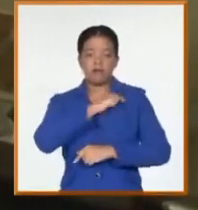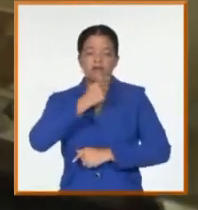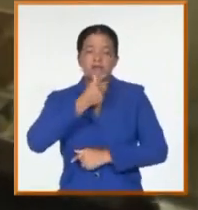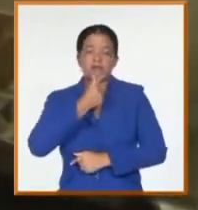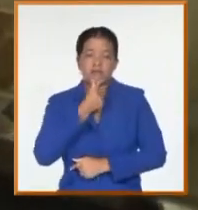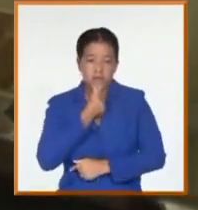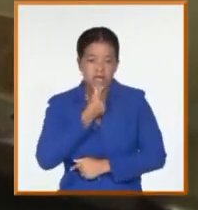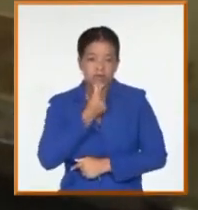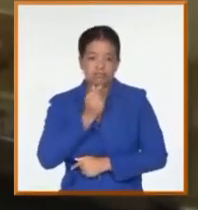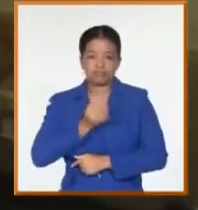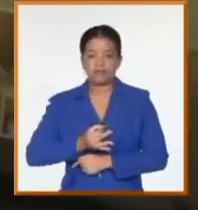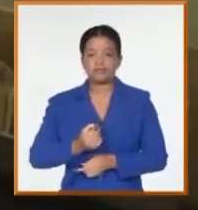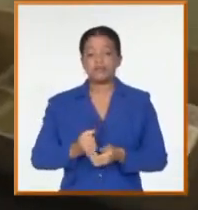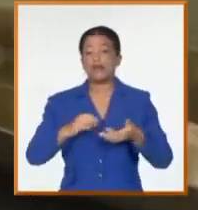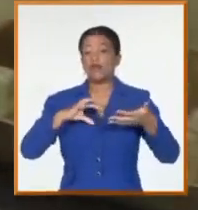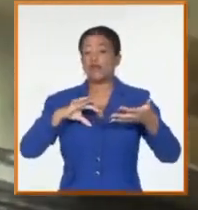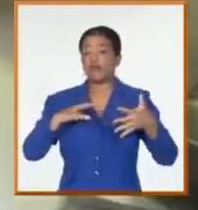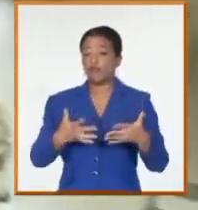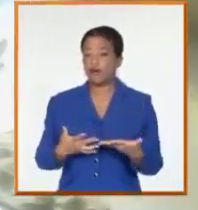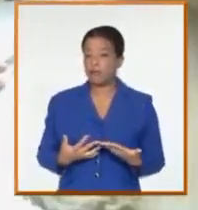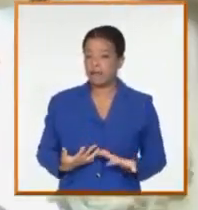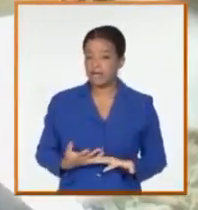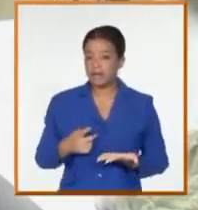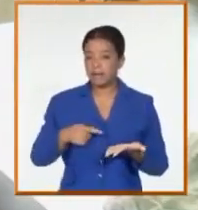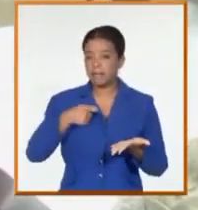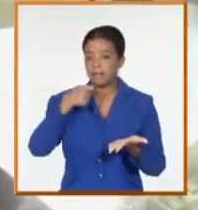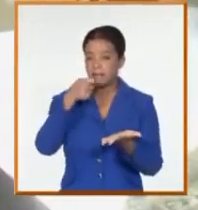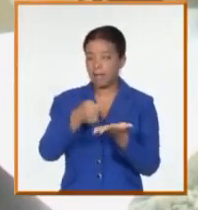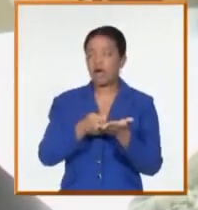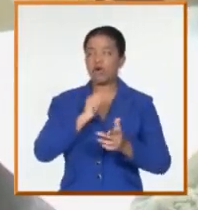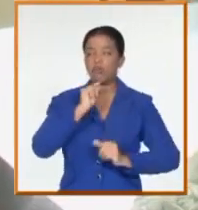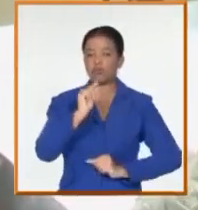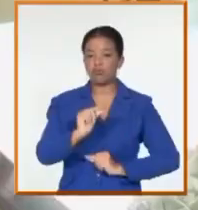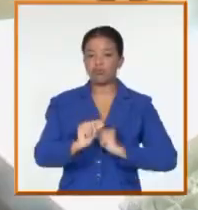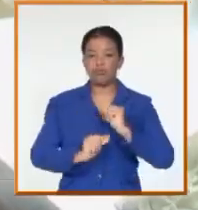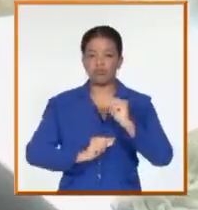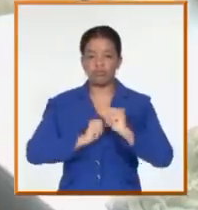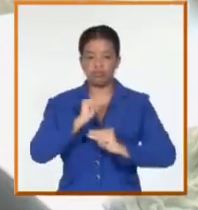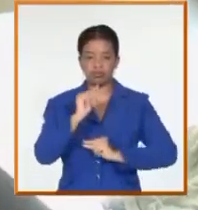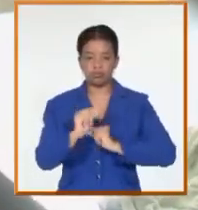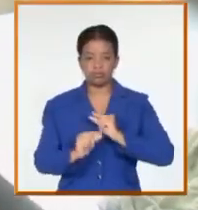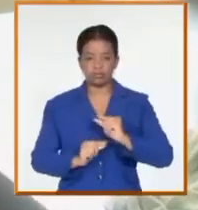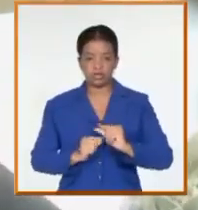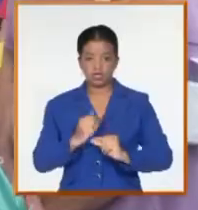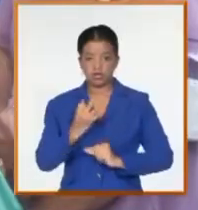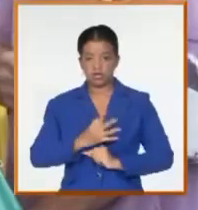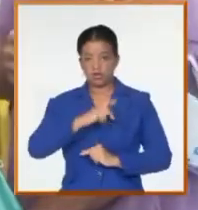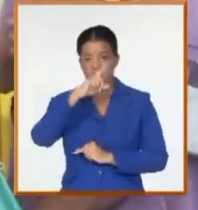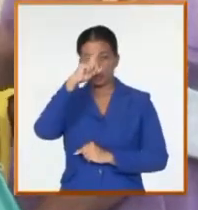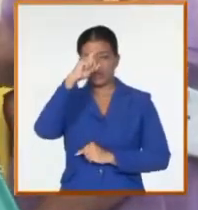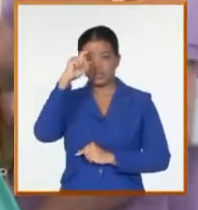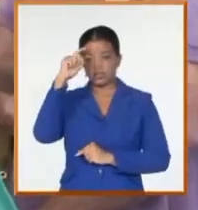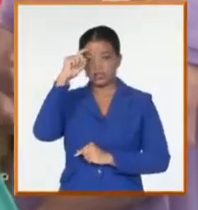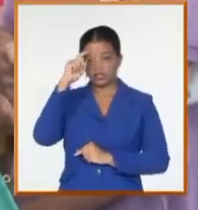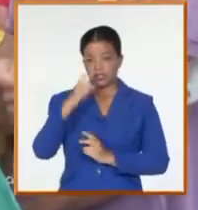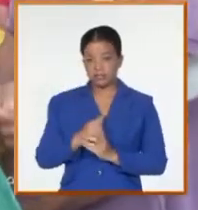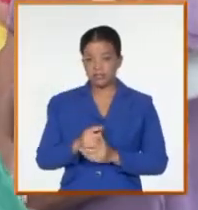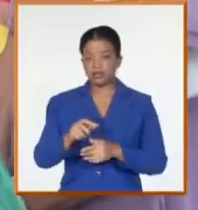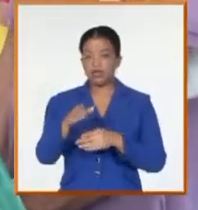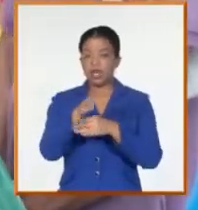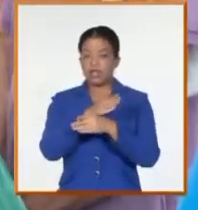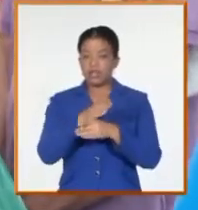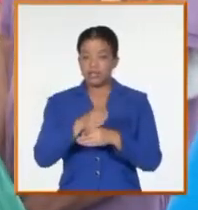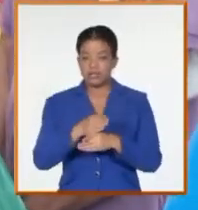del país modalidades electrónicas que se incorporan paulatinamente a la rutina de los espíritu s y que generan diversidad de opiniones